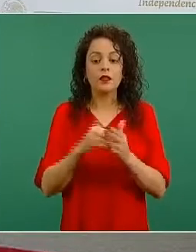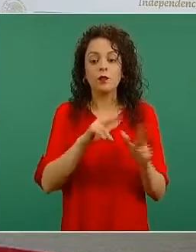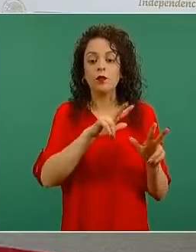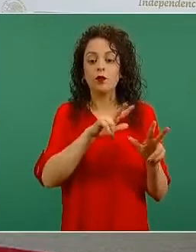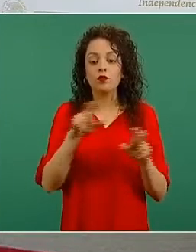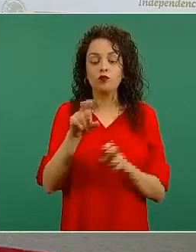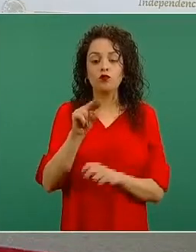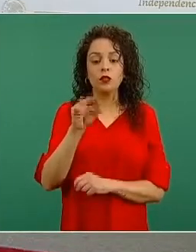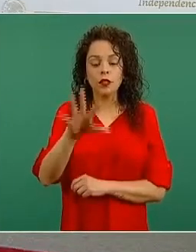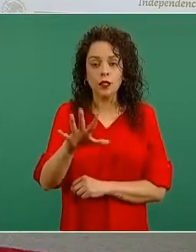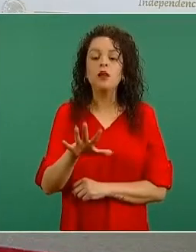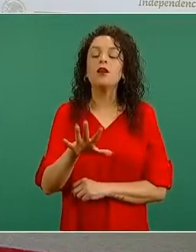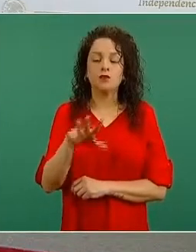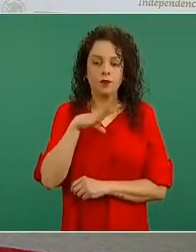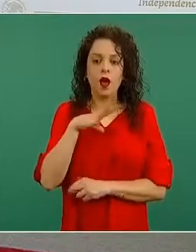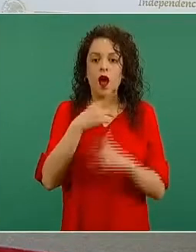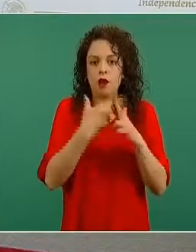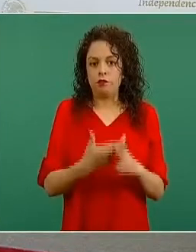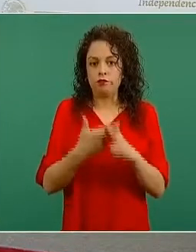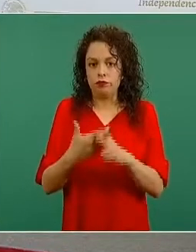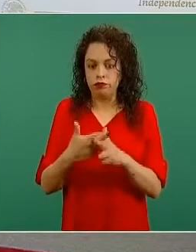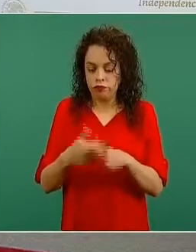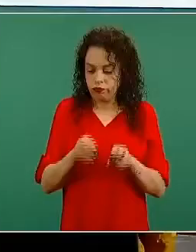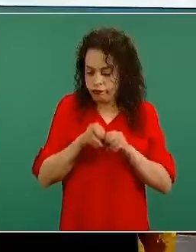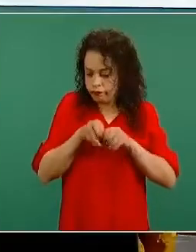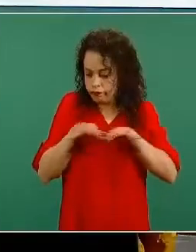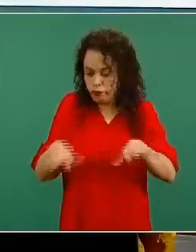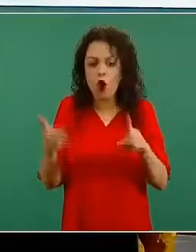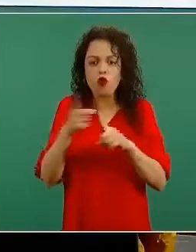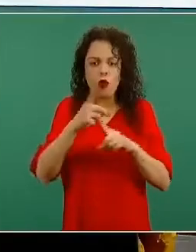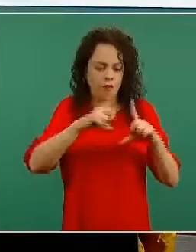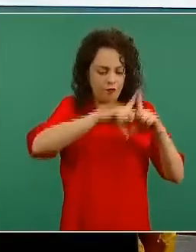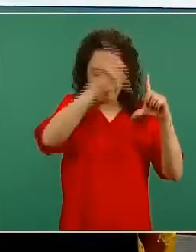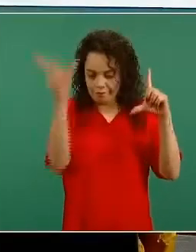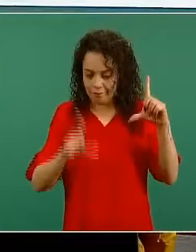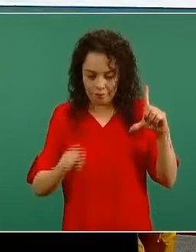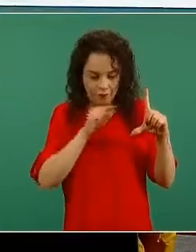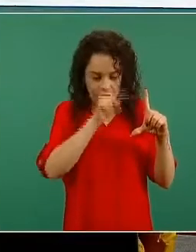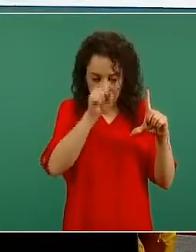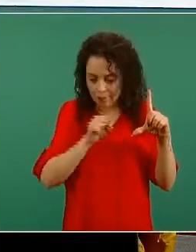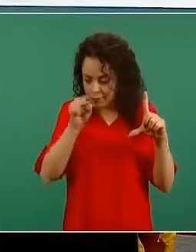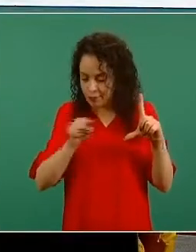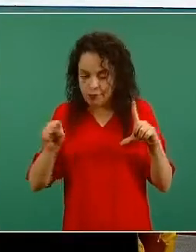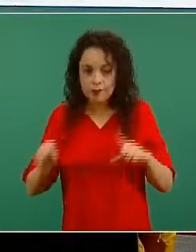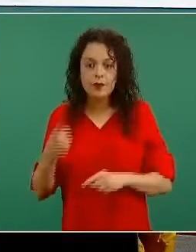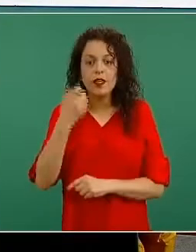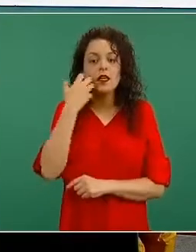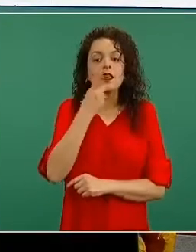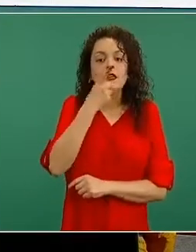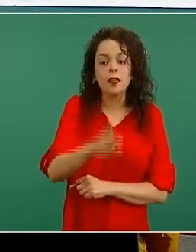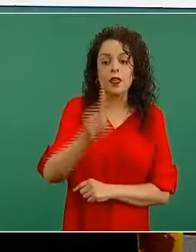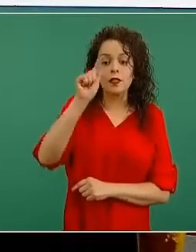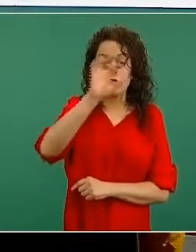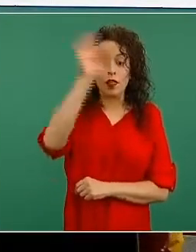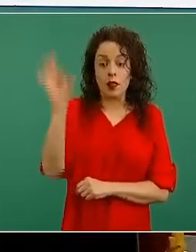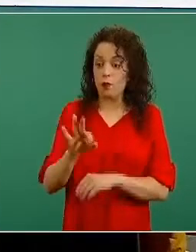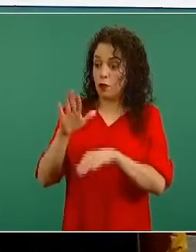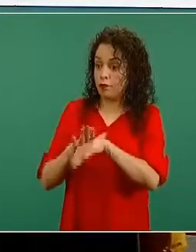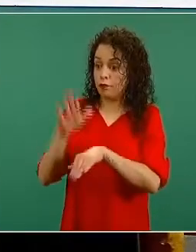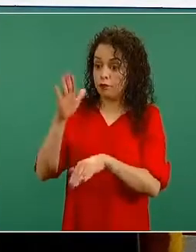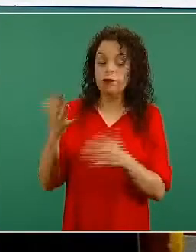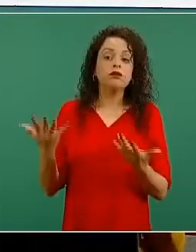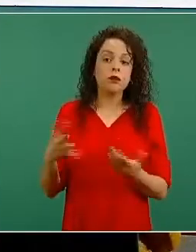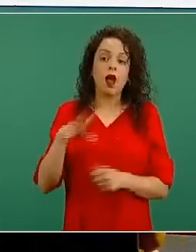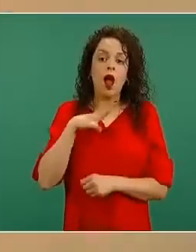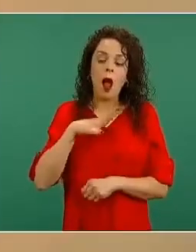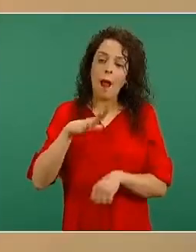13.885 disponibles, distribuidas en todo el país. Esto quiere decir que en las de más de 70% de ocupación, evidentemente